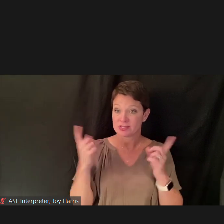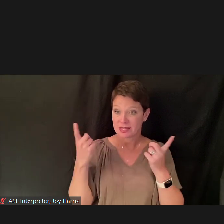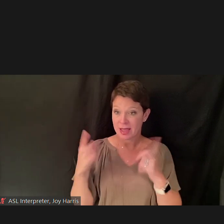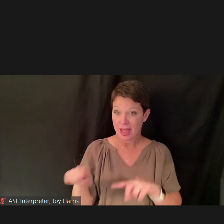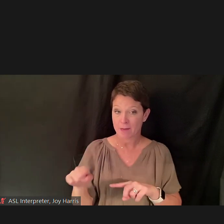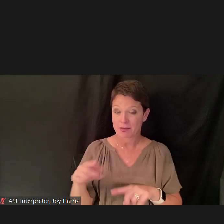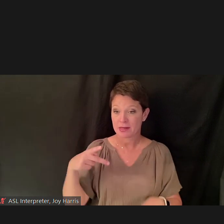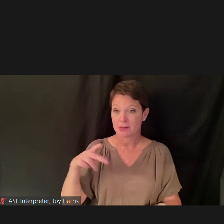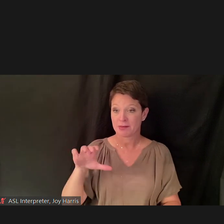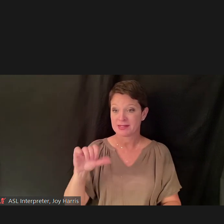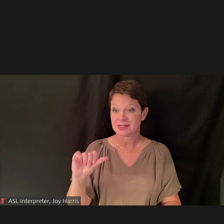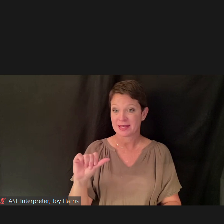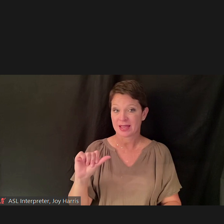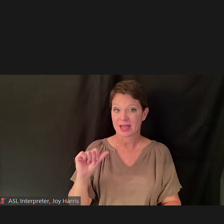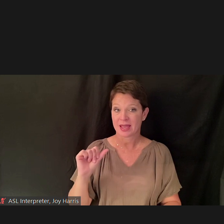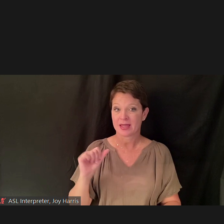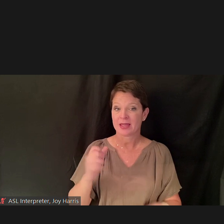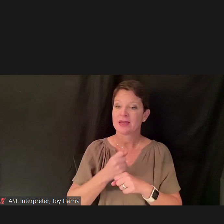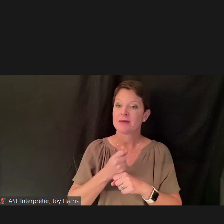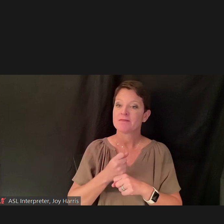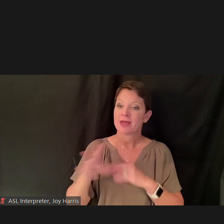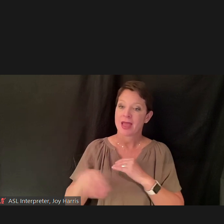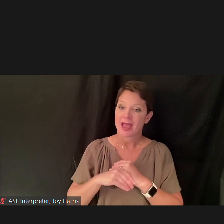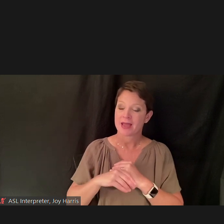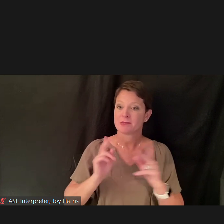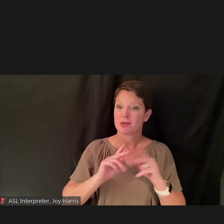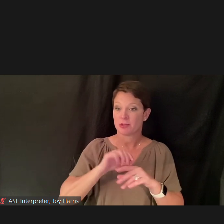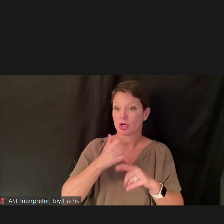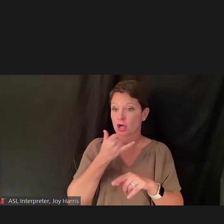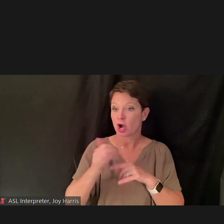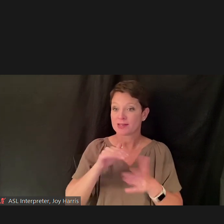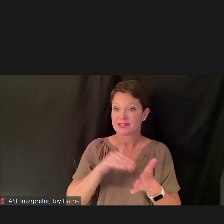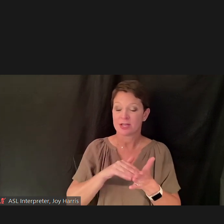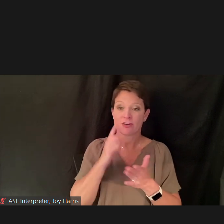215-765-9040 en una emergencia o salud de calor,